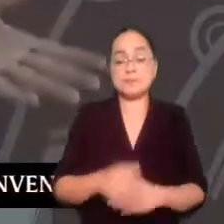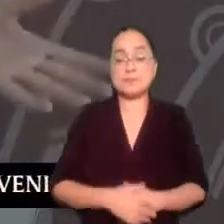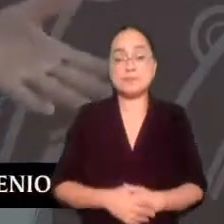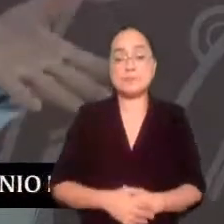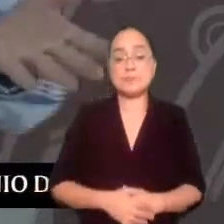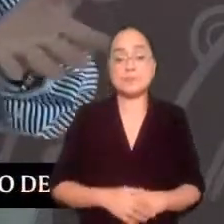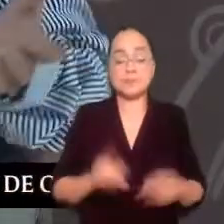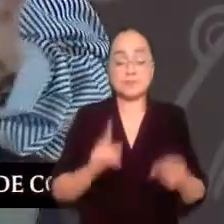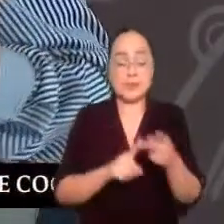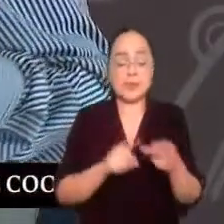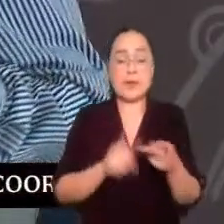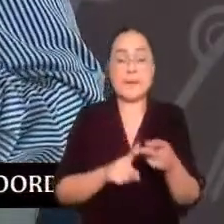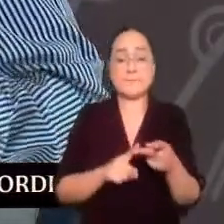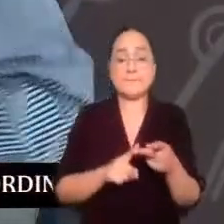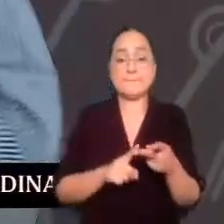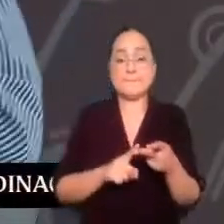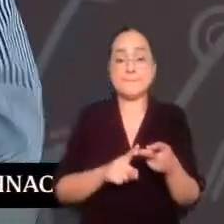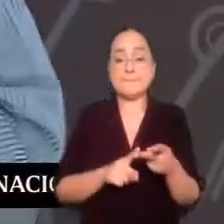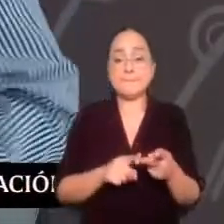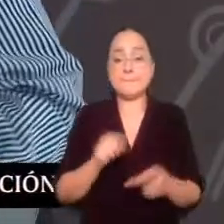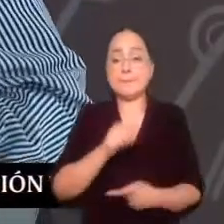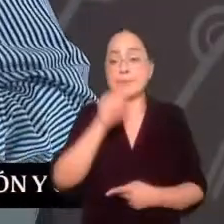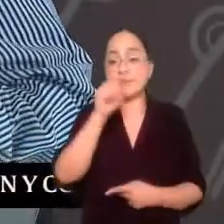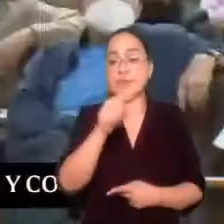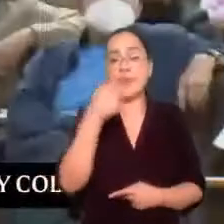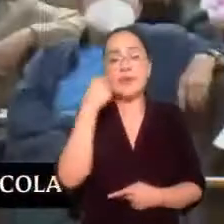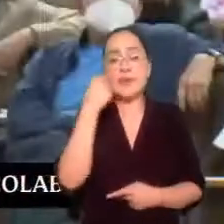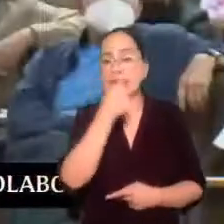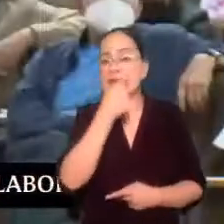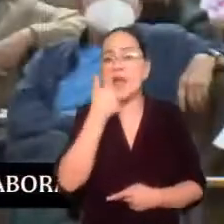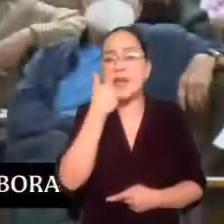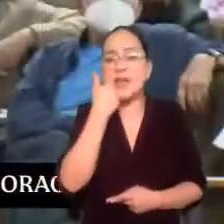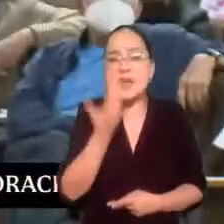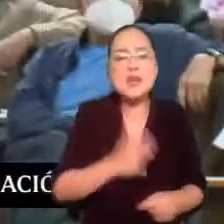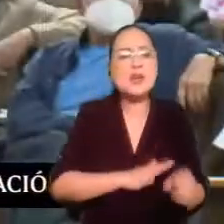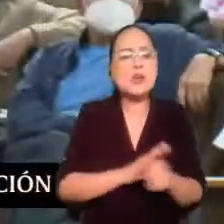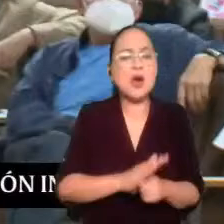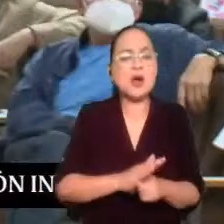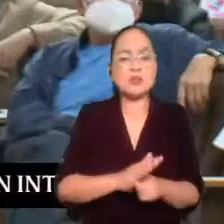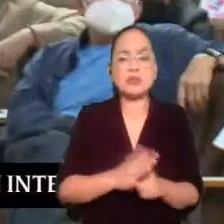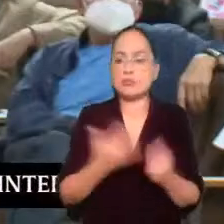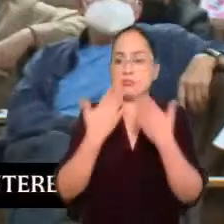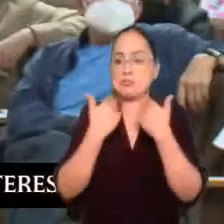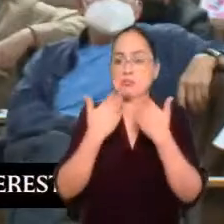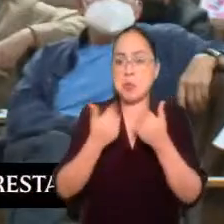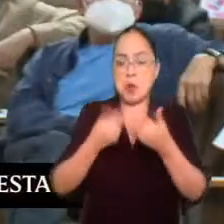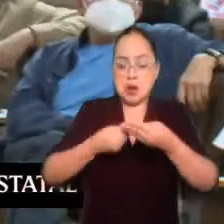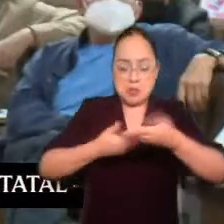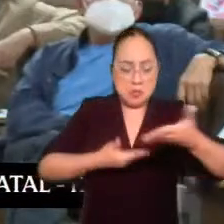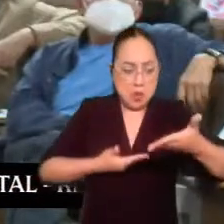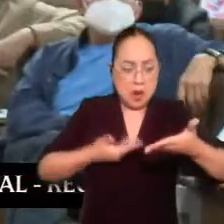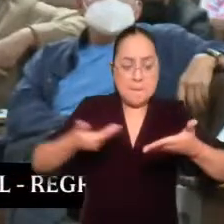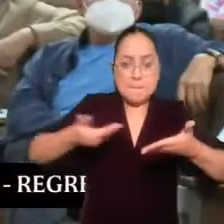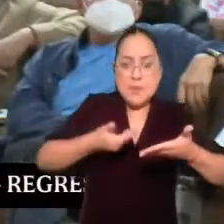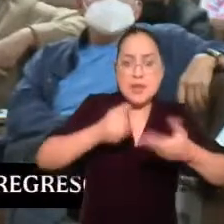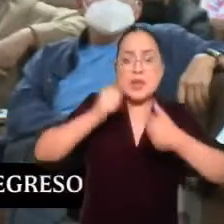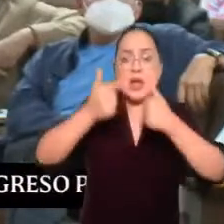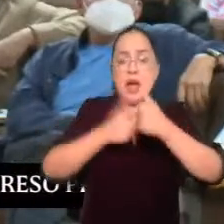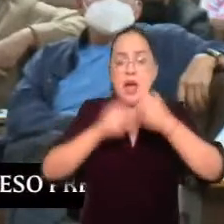Segundo, yo no sé qué quieren. A mí no me ha llegado un pliego petitorio laboral.